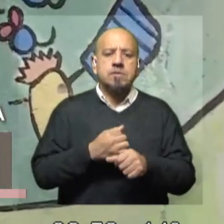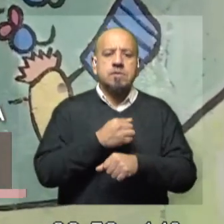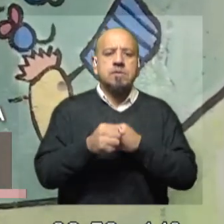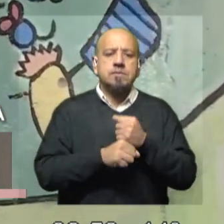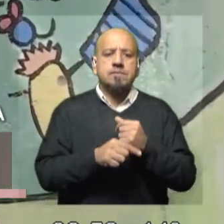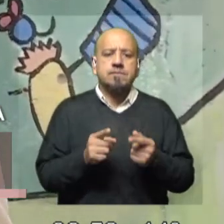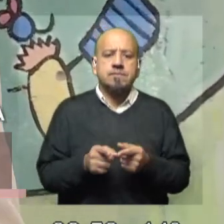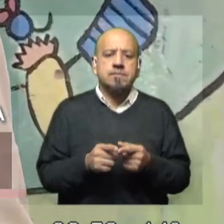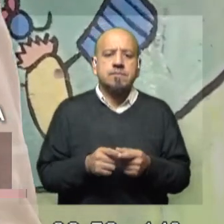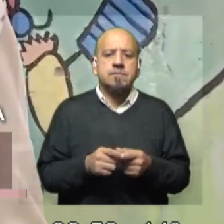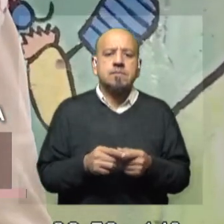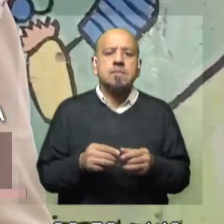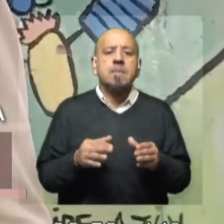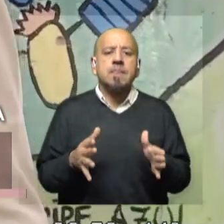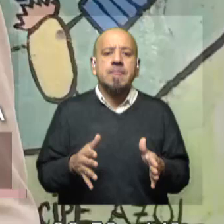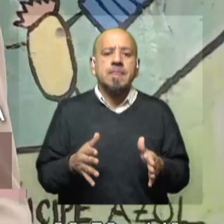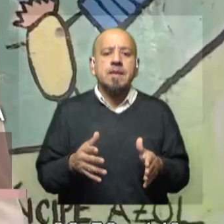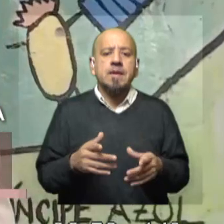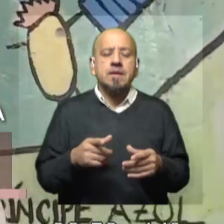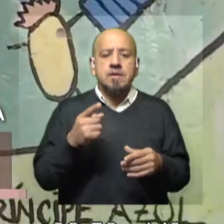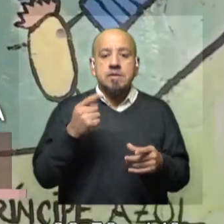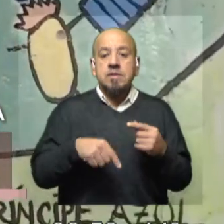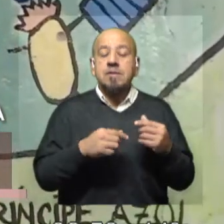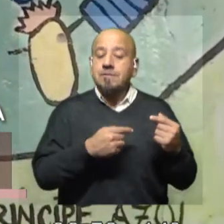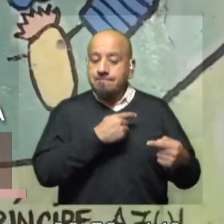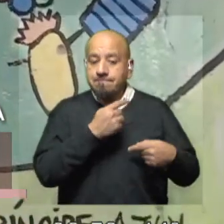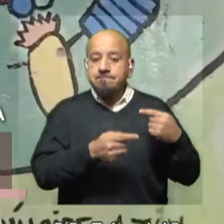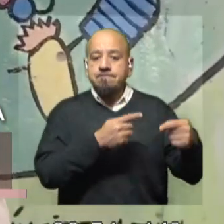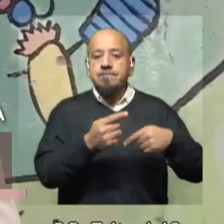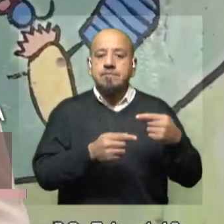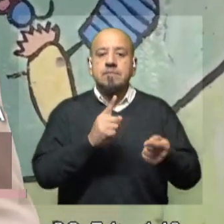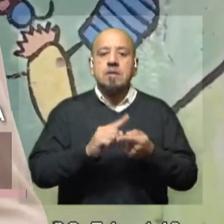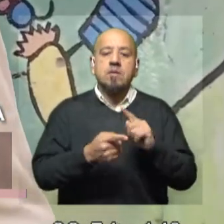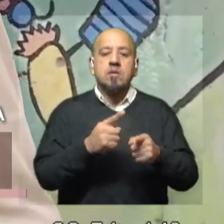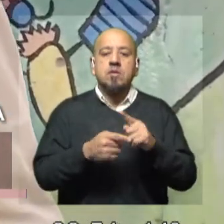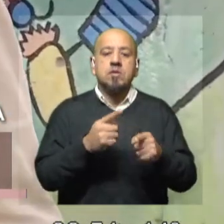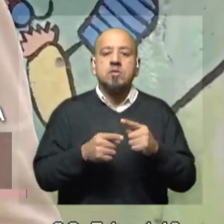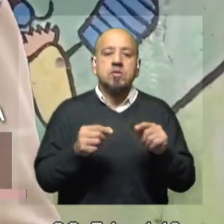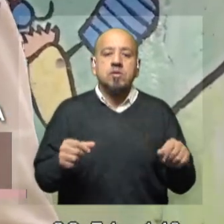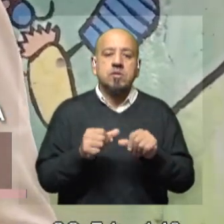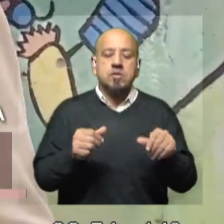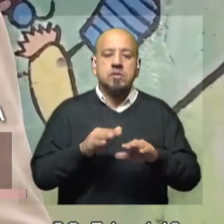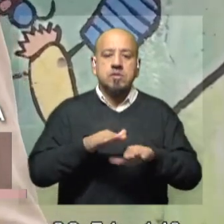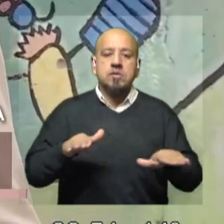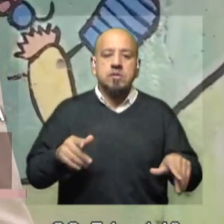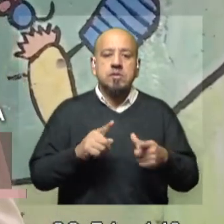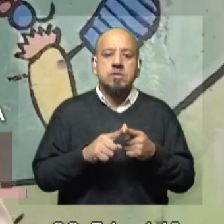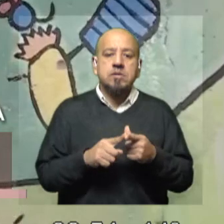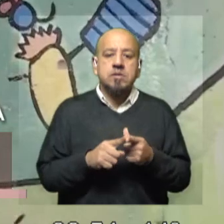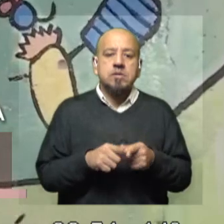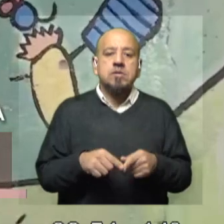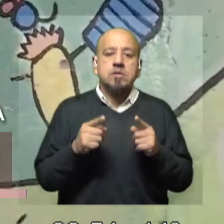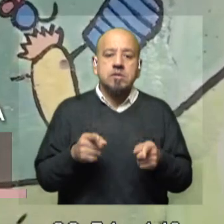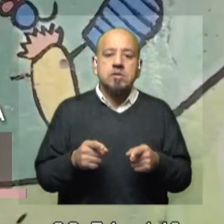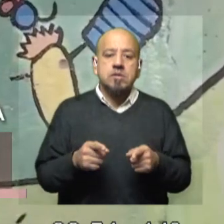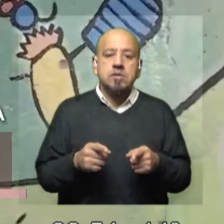debe muchísimas veces a la falta de continuidad y coordinación con lo que viene haciendo el niño en educación inicial. Esa es